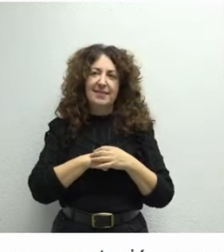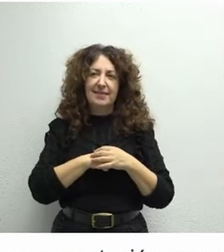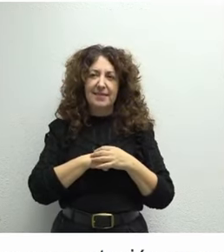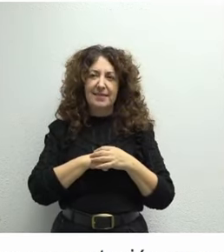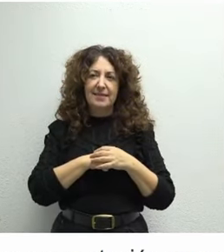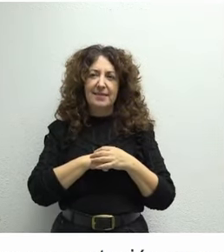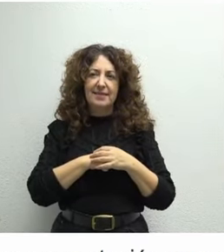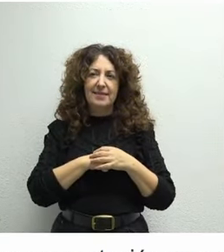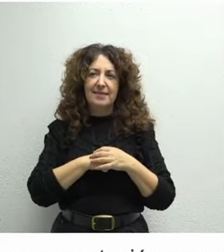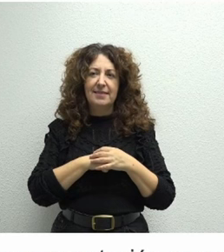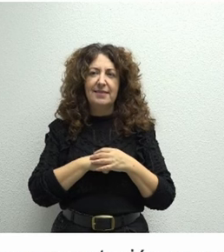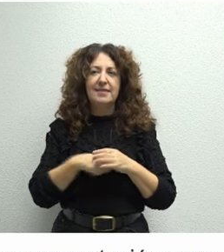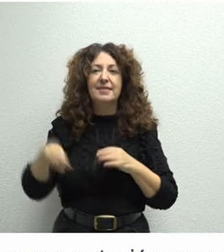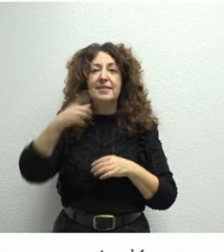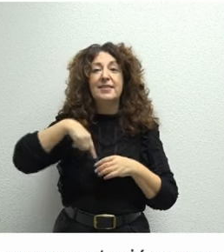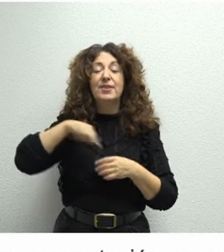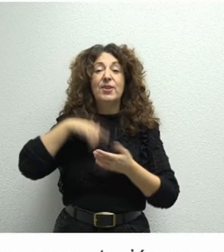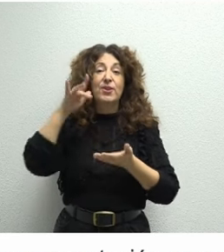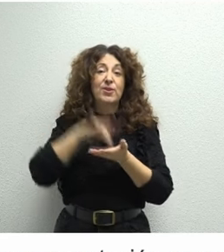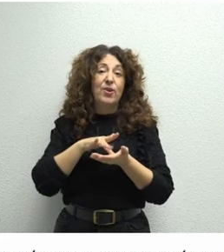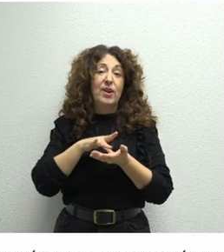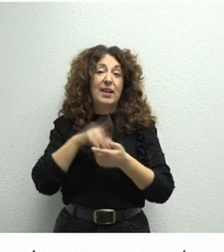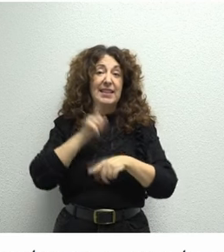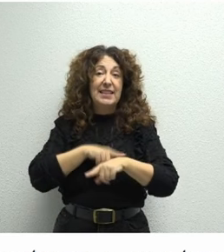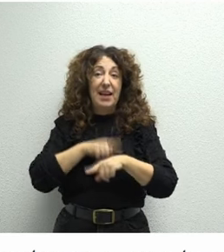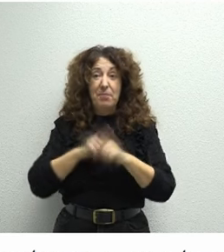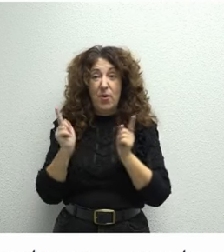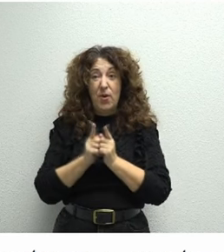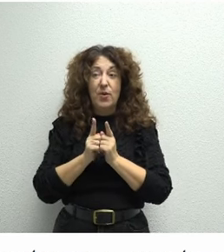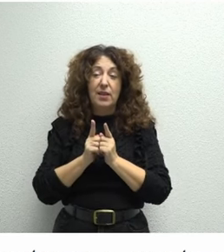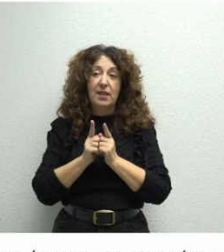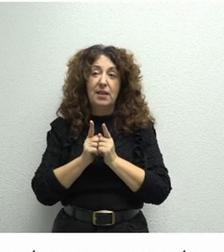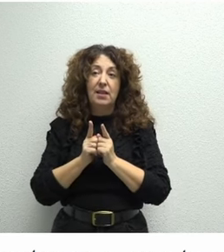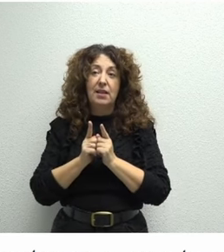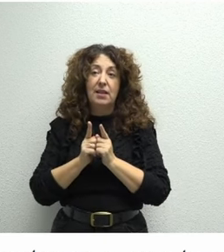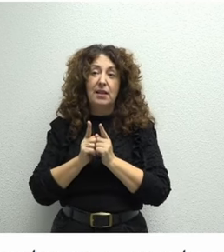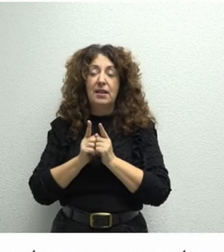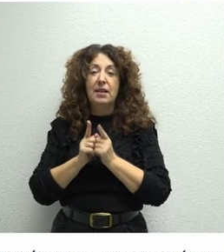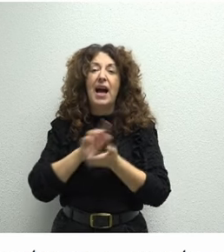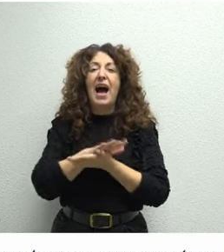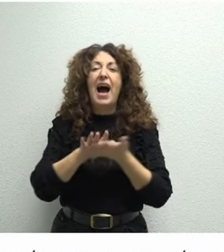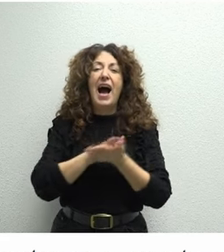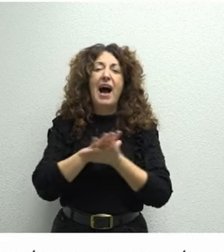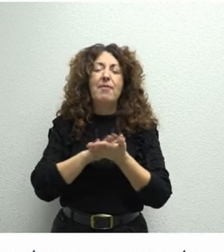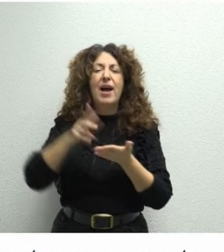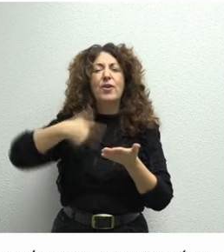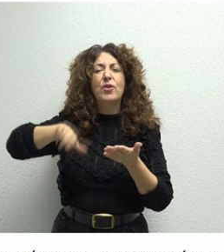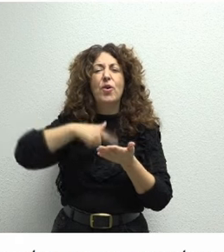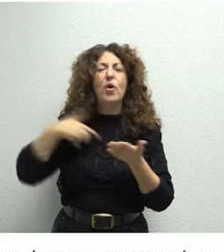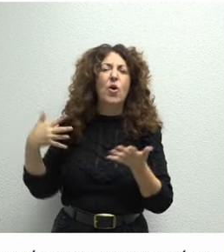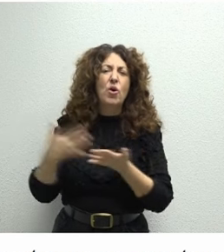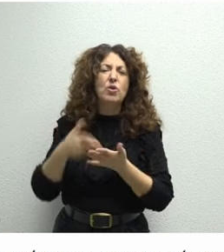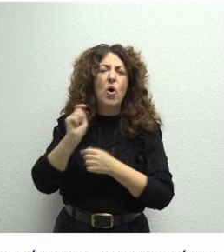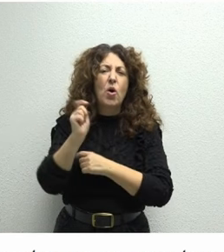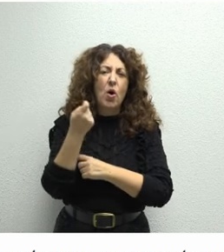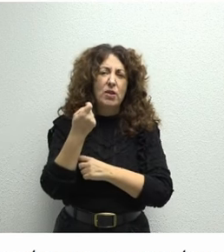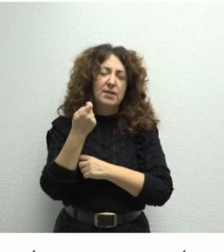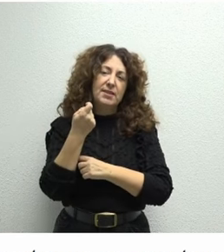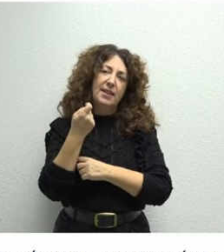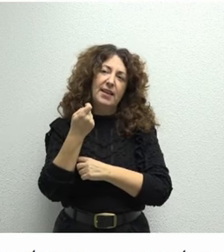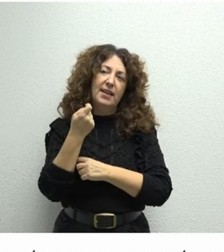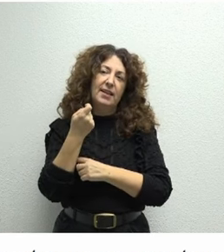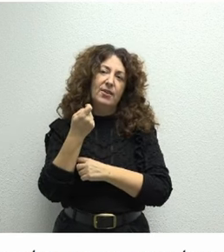Ya que nos toca en un breve espacio de tiempo como he dicho hablar de cómo hemos conseguido esta